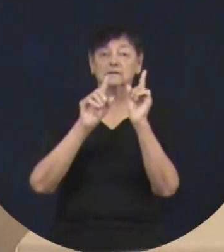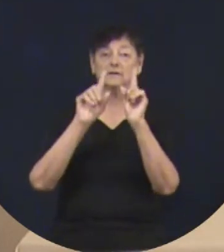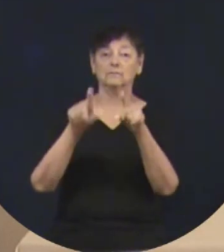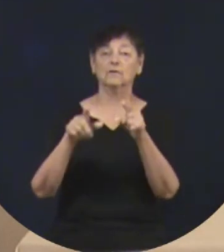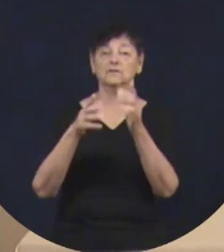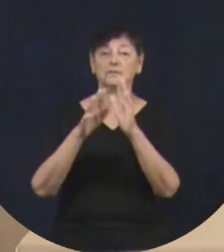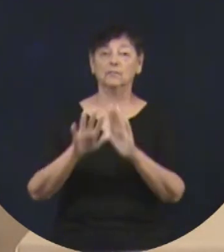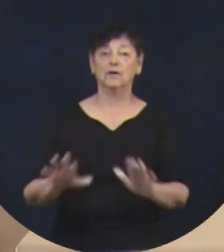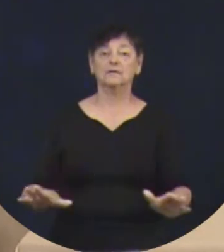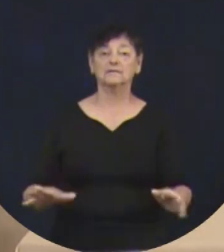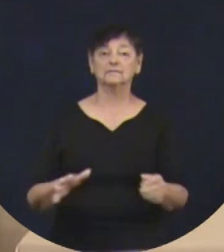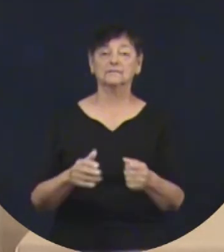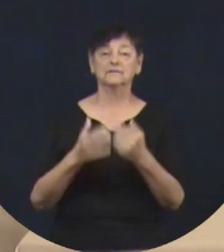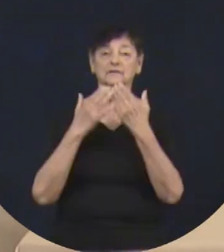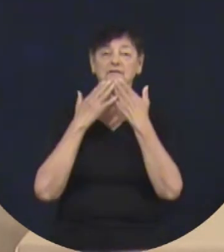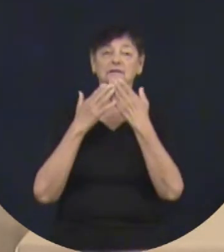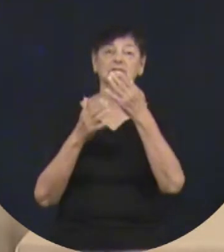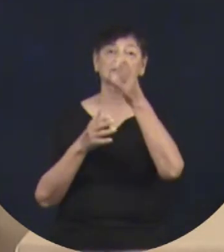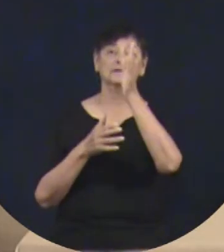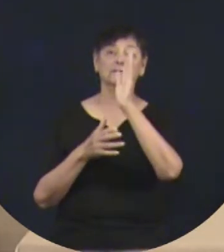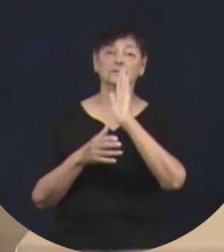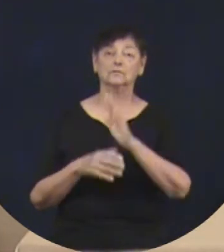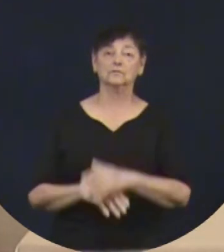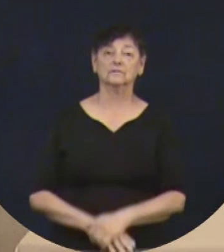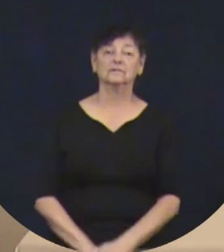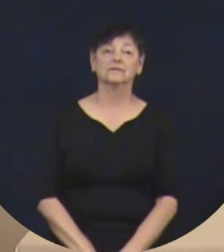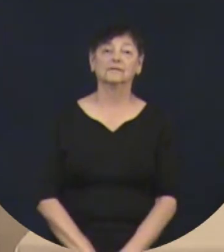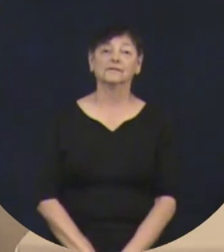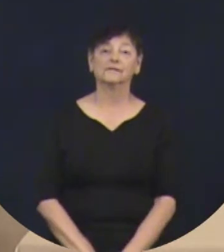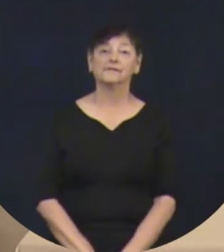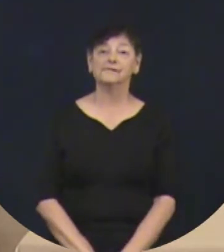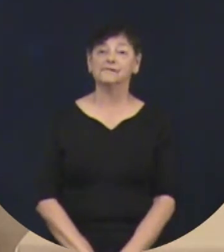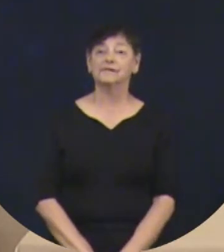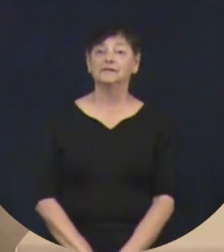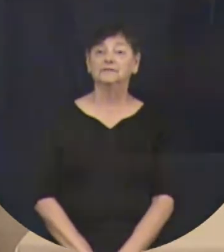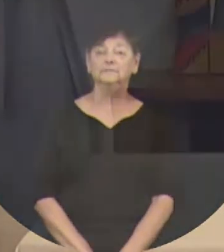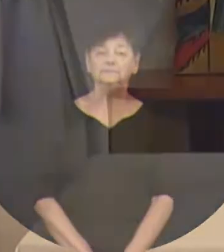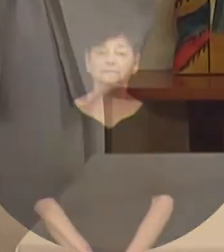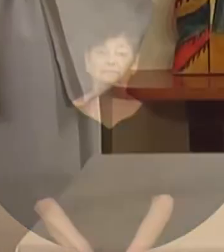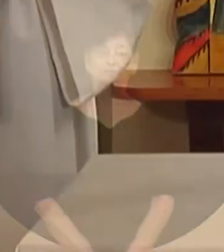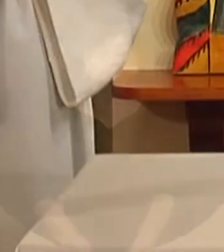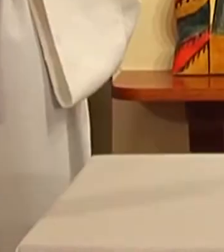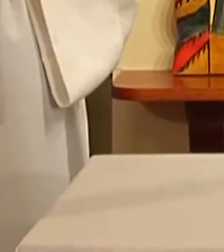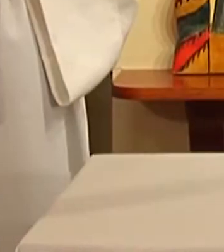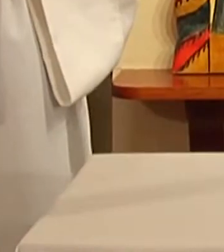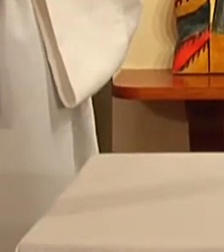Pueden ir en paz. Demos gracias a Dios.